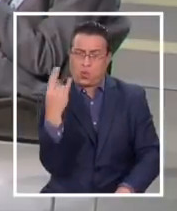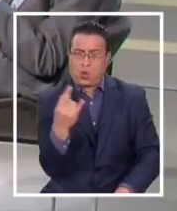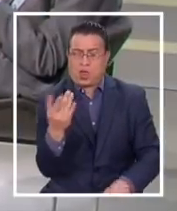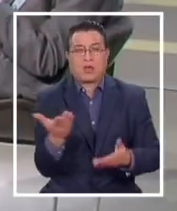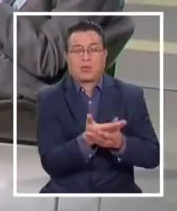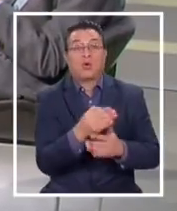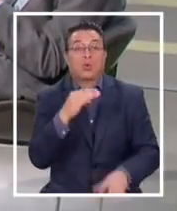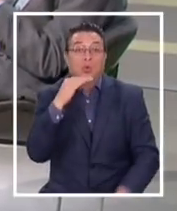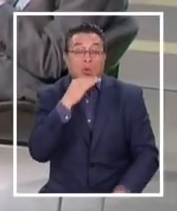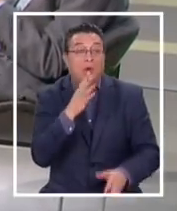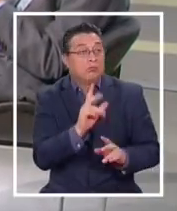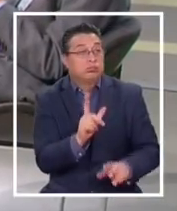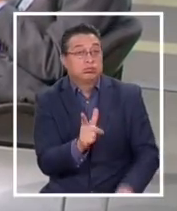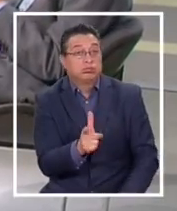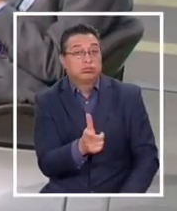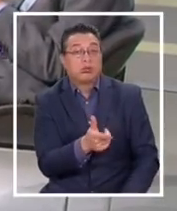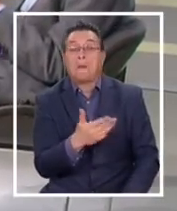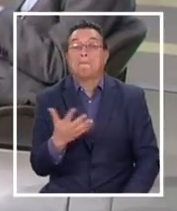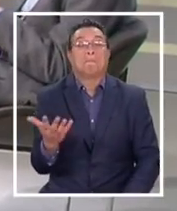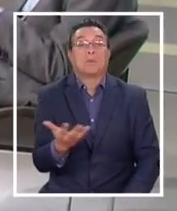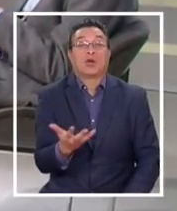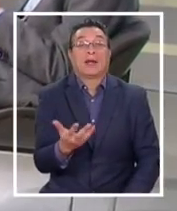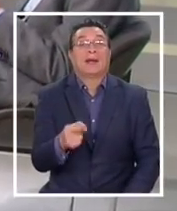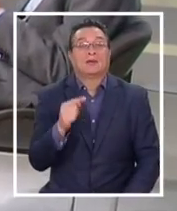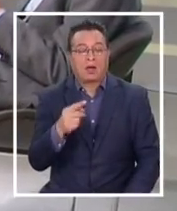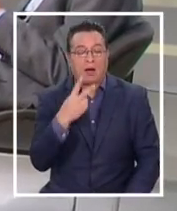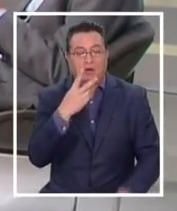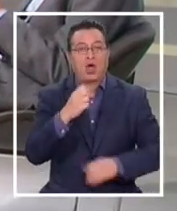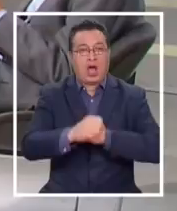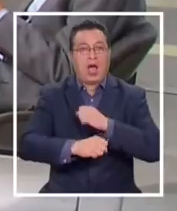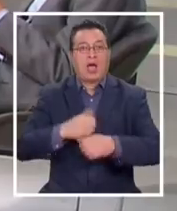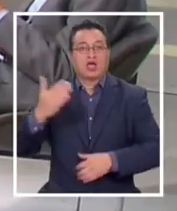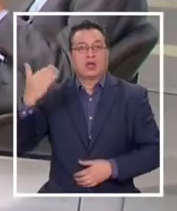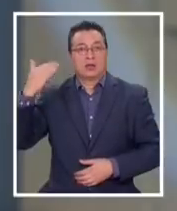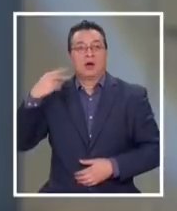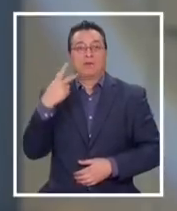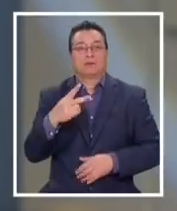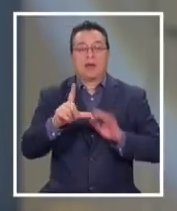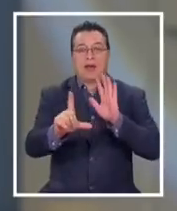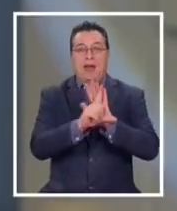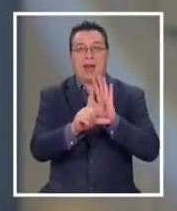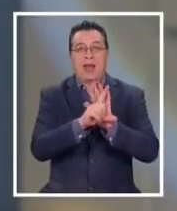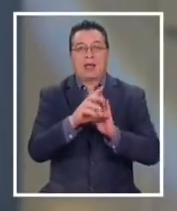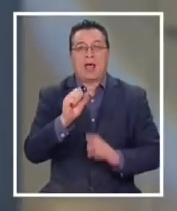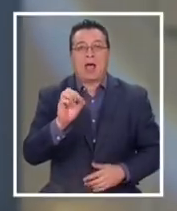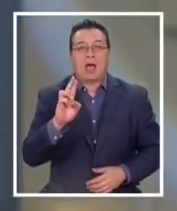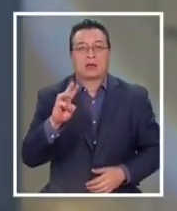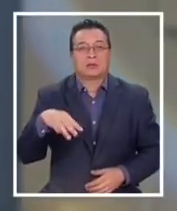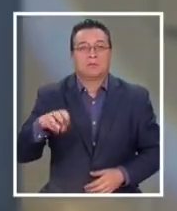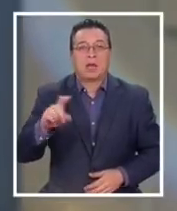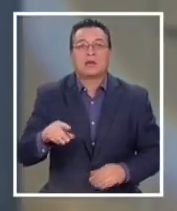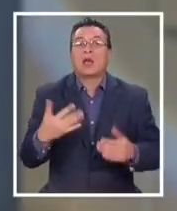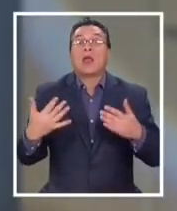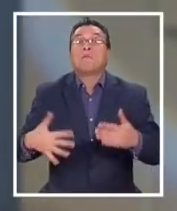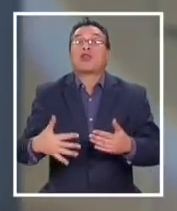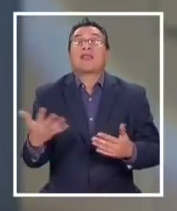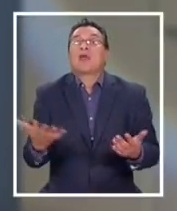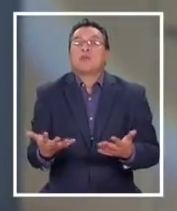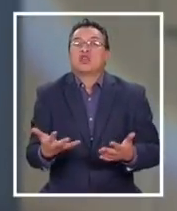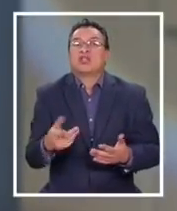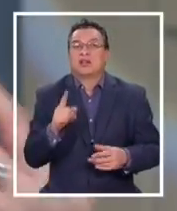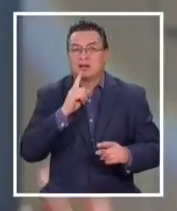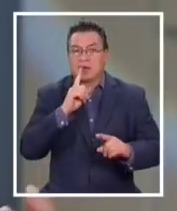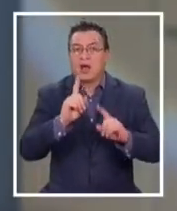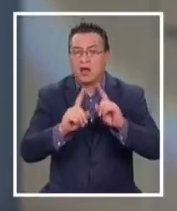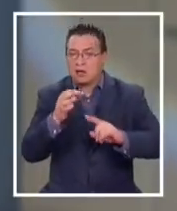discutiendo. ¿Pero por qué? Porque ya veíamos hace muchos años cómo aumentaba la ley de armas. ¿Y por qué es tan importante esa reforma? Porque muchas veces las personas dicen,